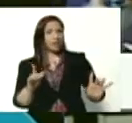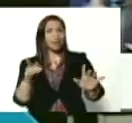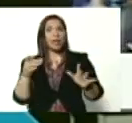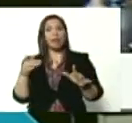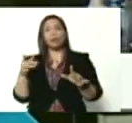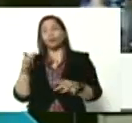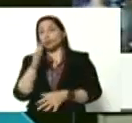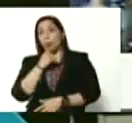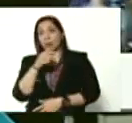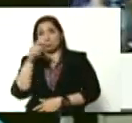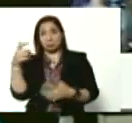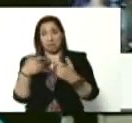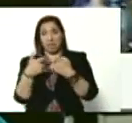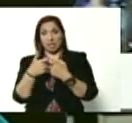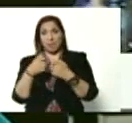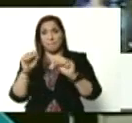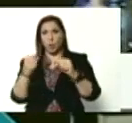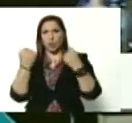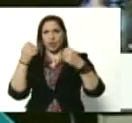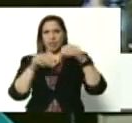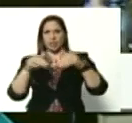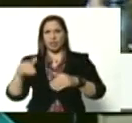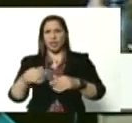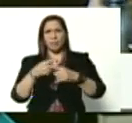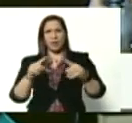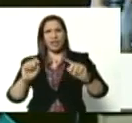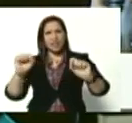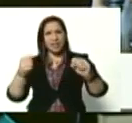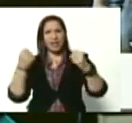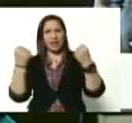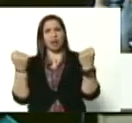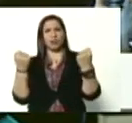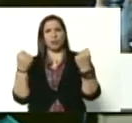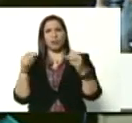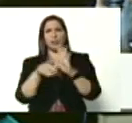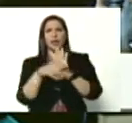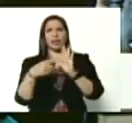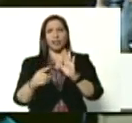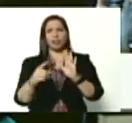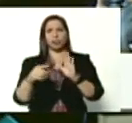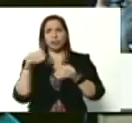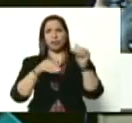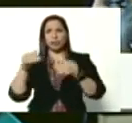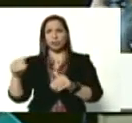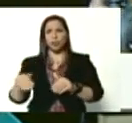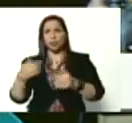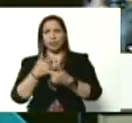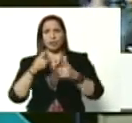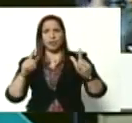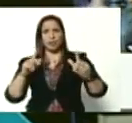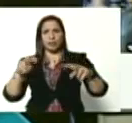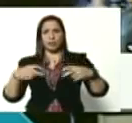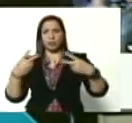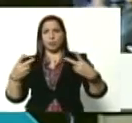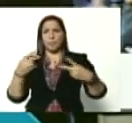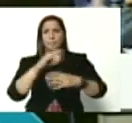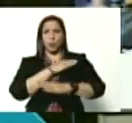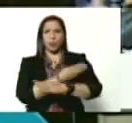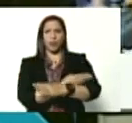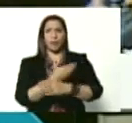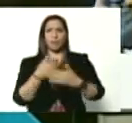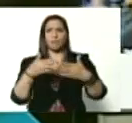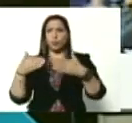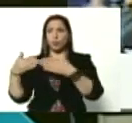bloqueo electoral para negarnos el derecho a elecciones libres y a la renovación de los poderes públicos es una guerra que no